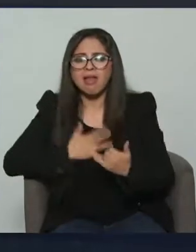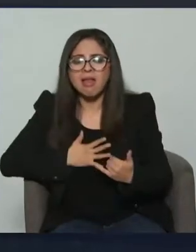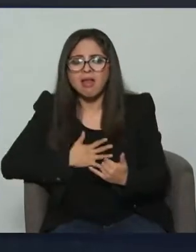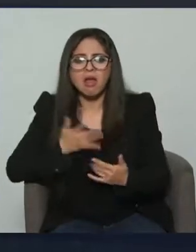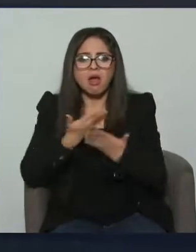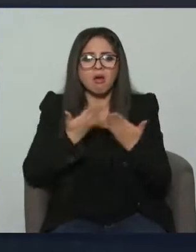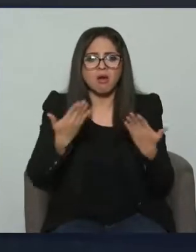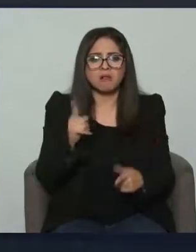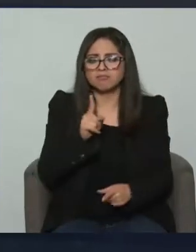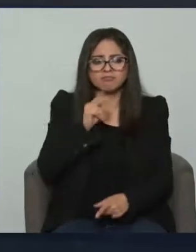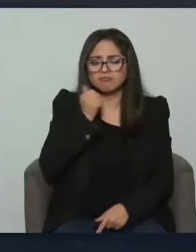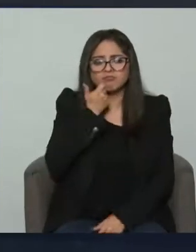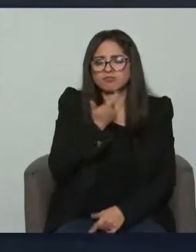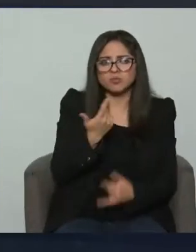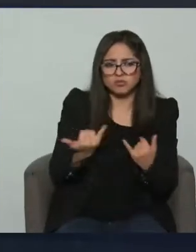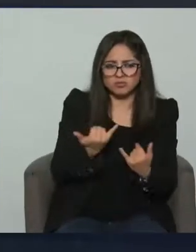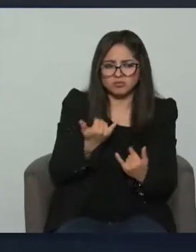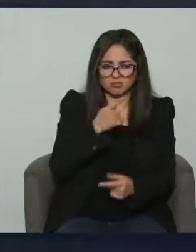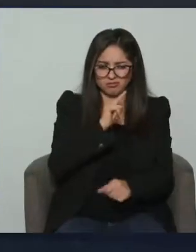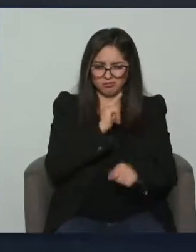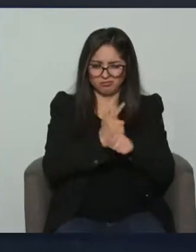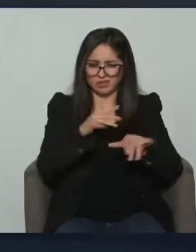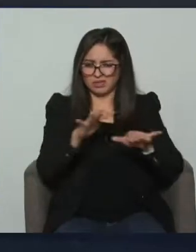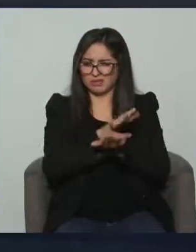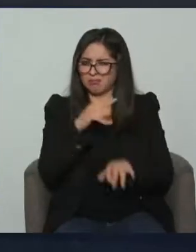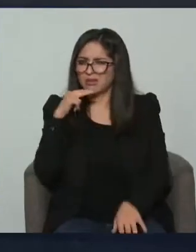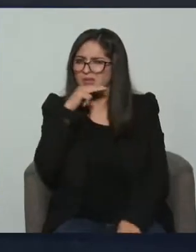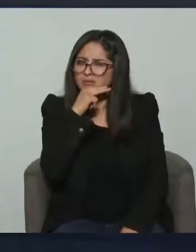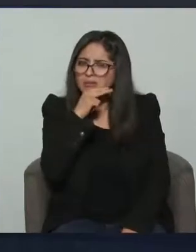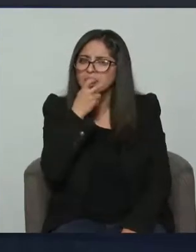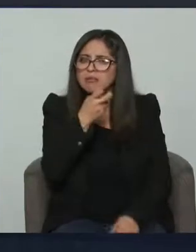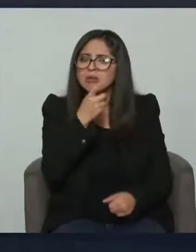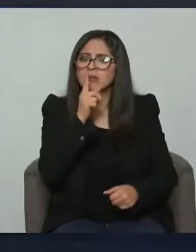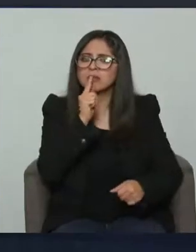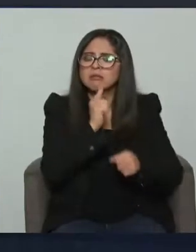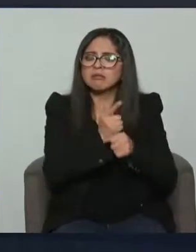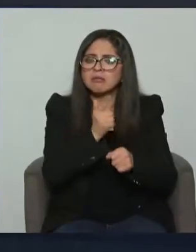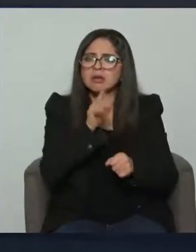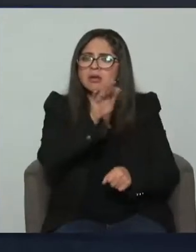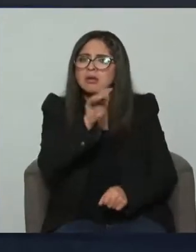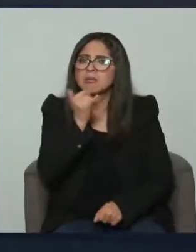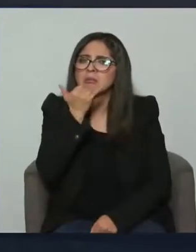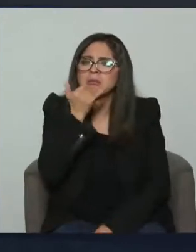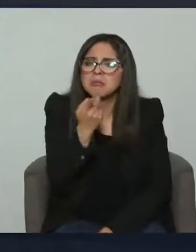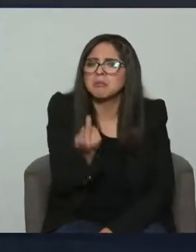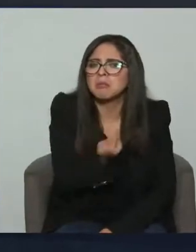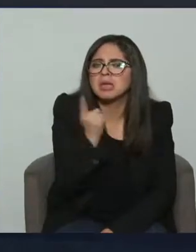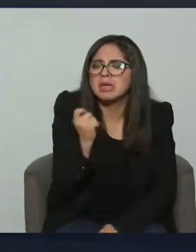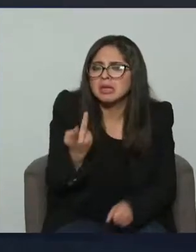la principal o que la primera violencia que sufren los niños y las niñas se vive en casa. ¿De qué